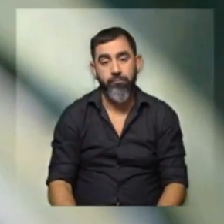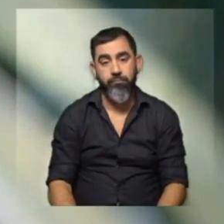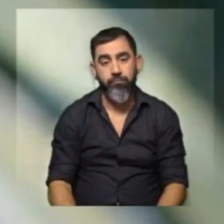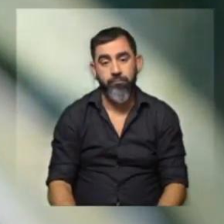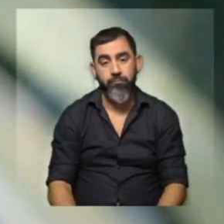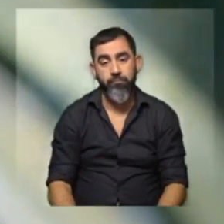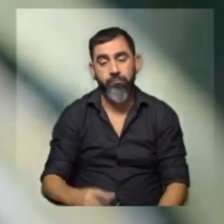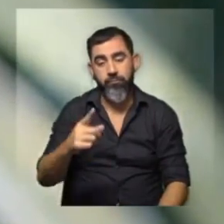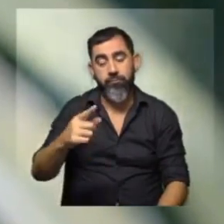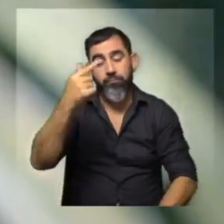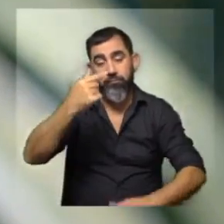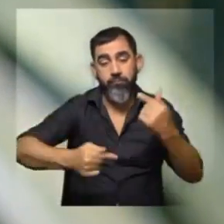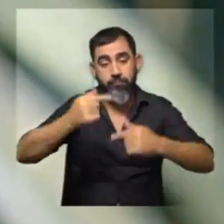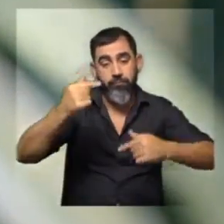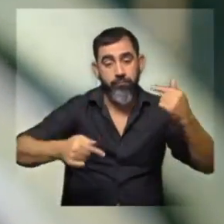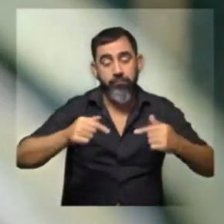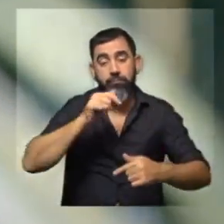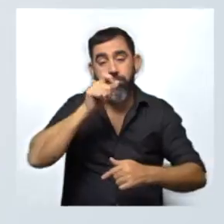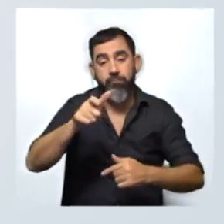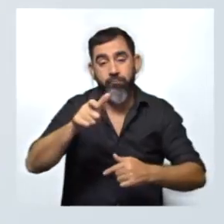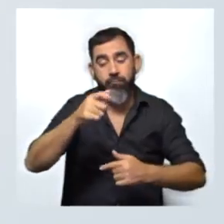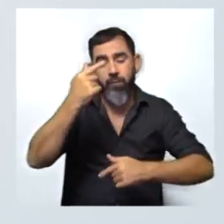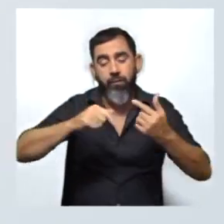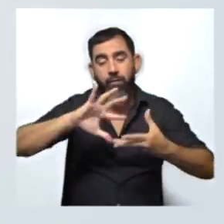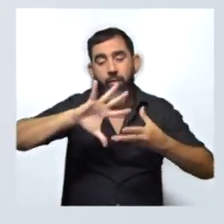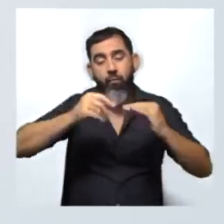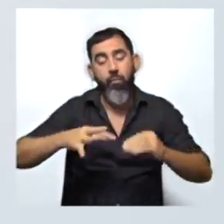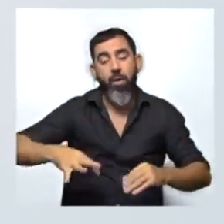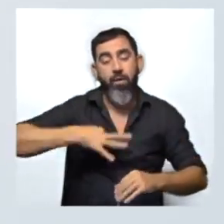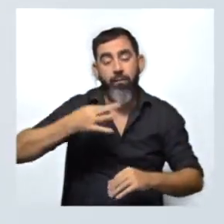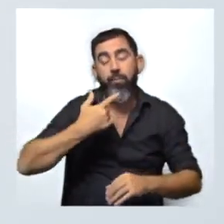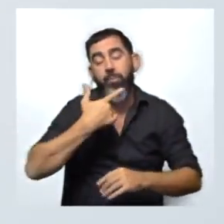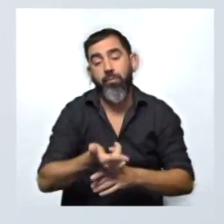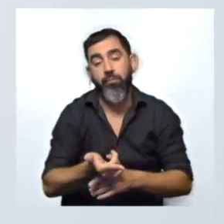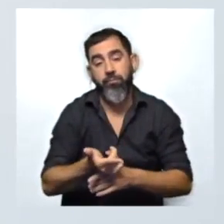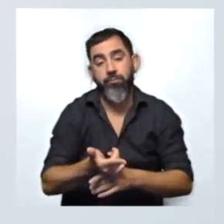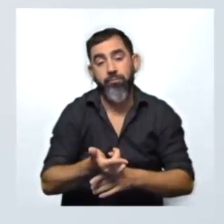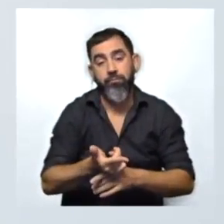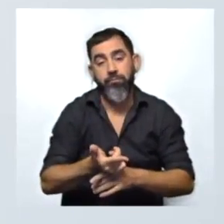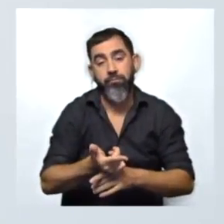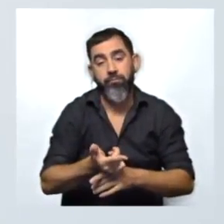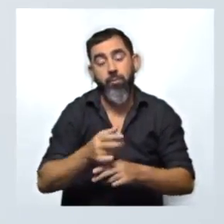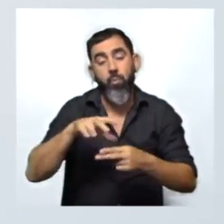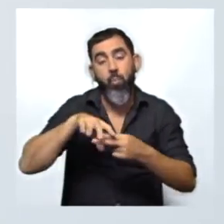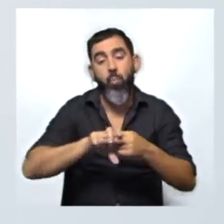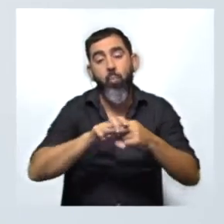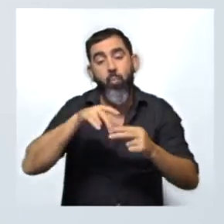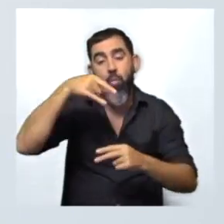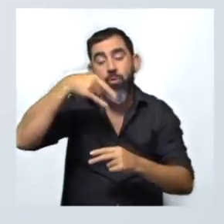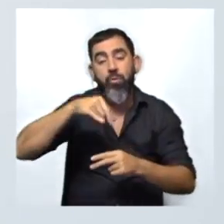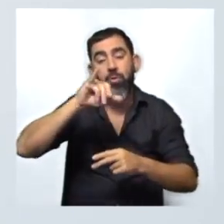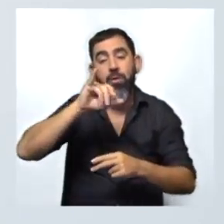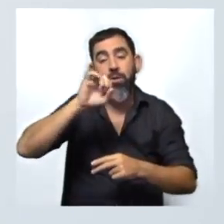Esa diversidad implica muchos estilos de vida. Un ejemplo podría ser los murciélagos insectívoros que